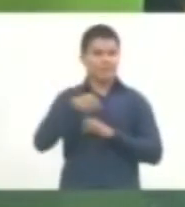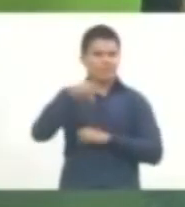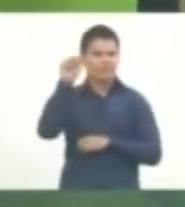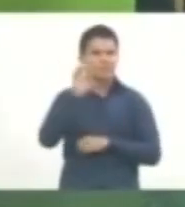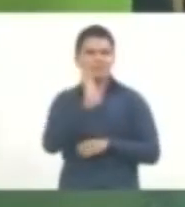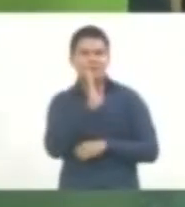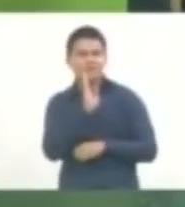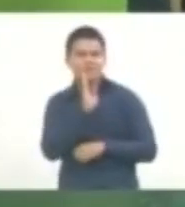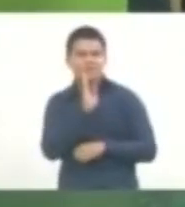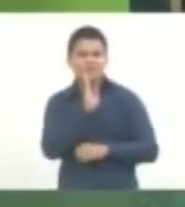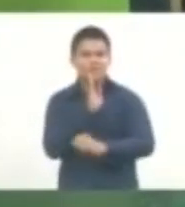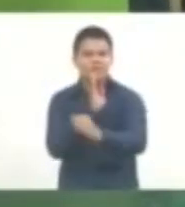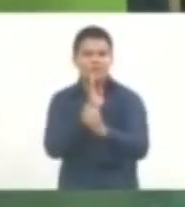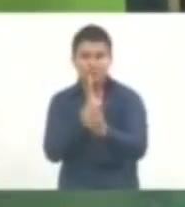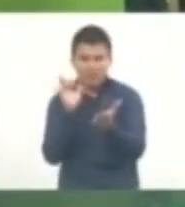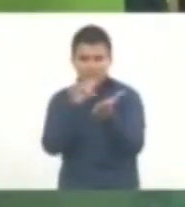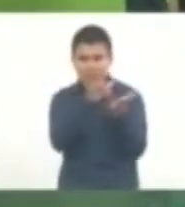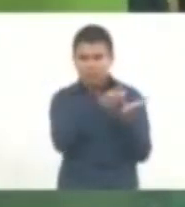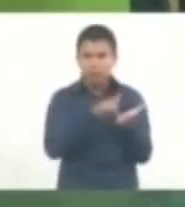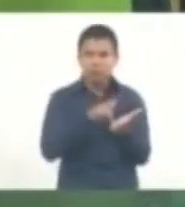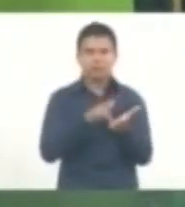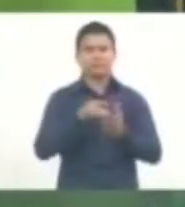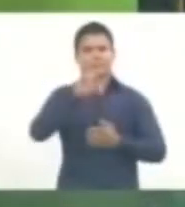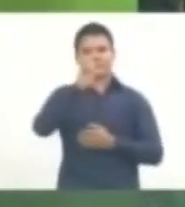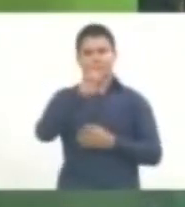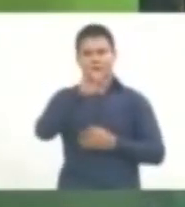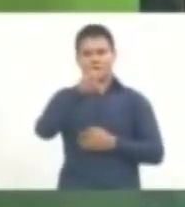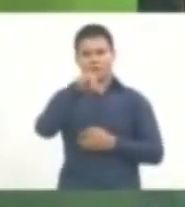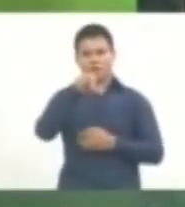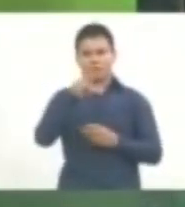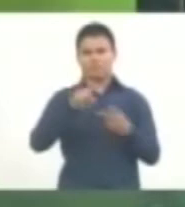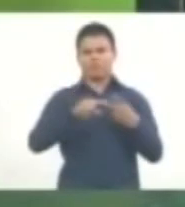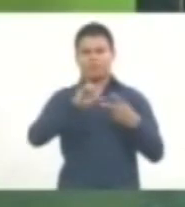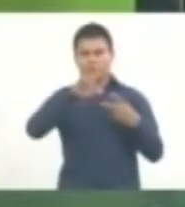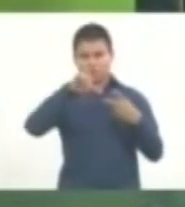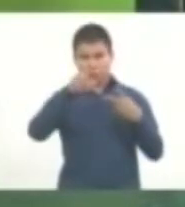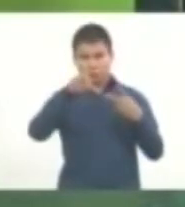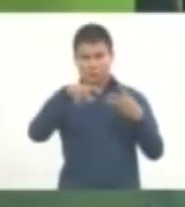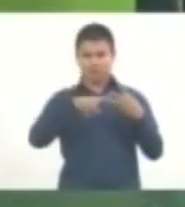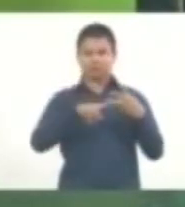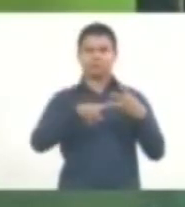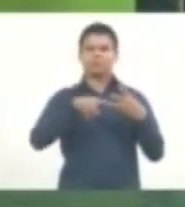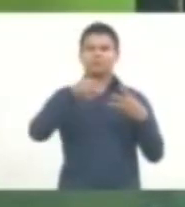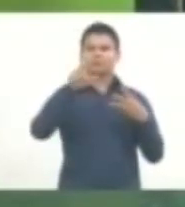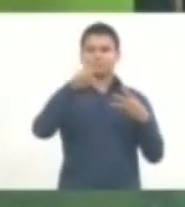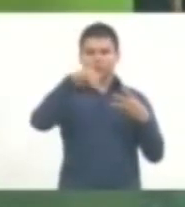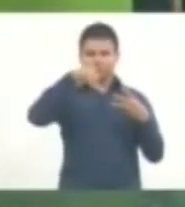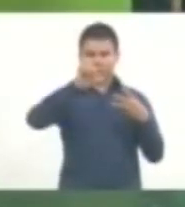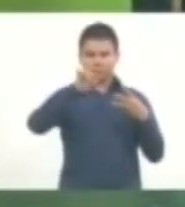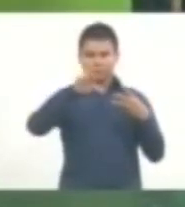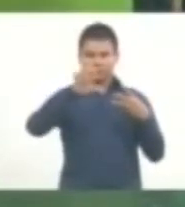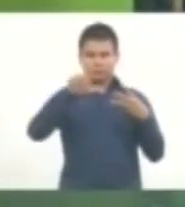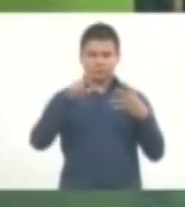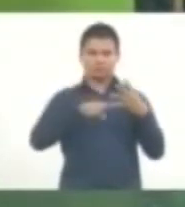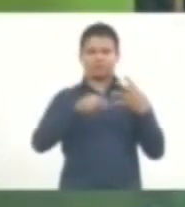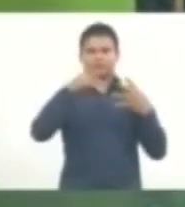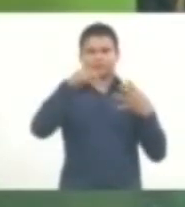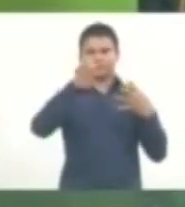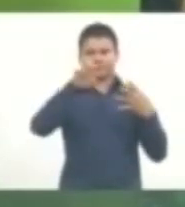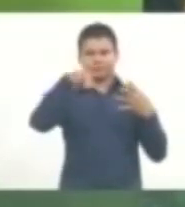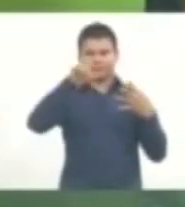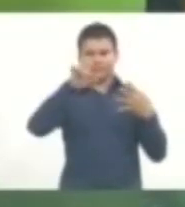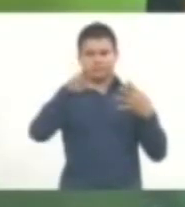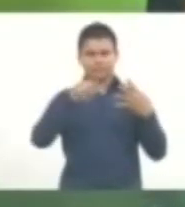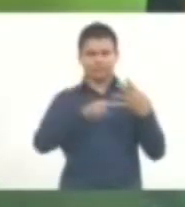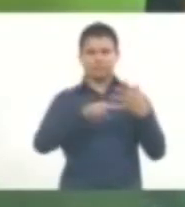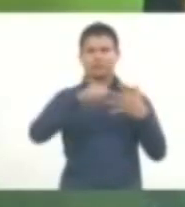evento de Vicente del Bosque. Son ellos: Diome Tejada, Heider Parker, Jonathan Sierra, Manuel Pertús, Kenner Aurela, David